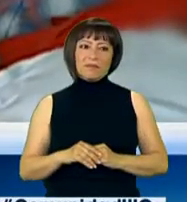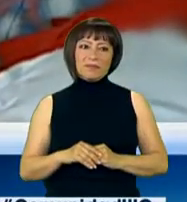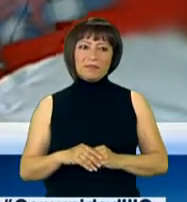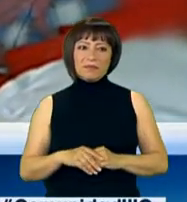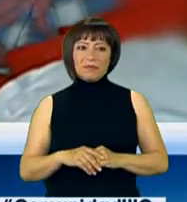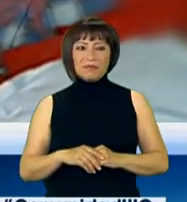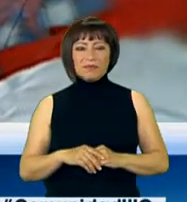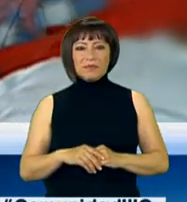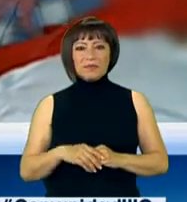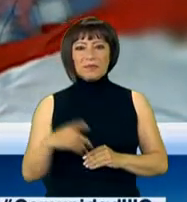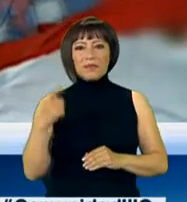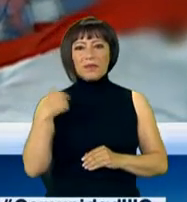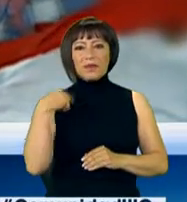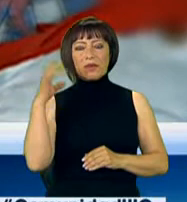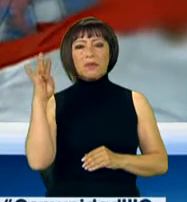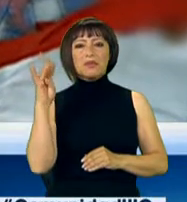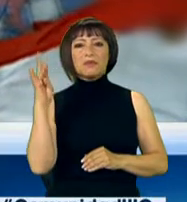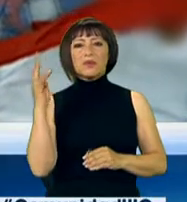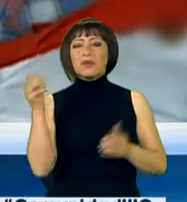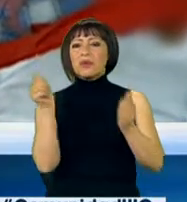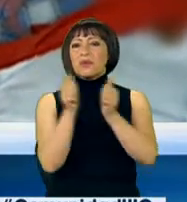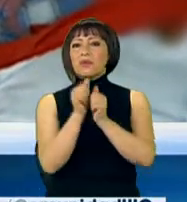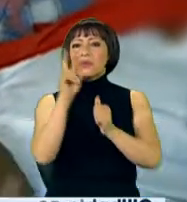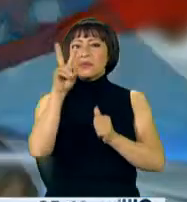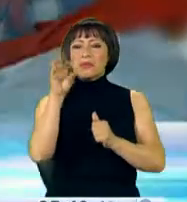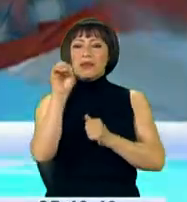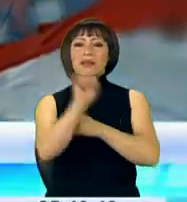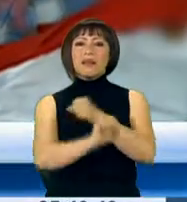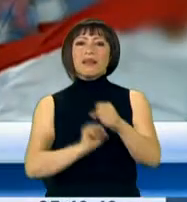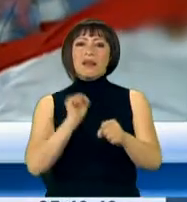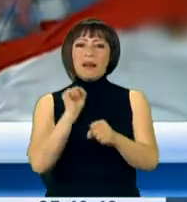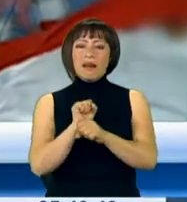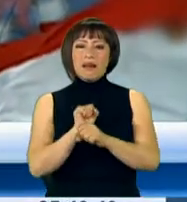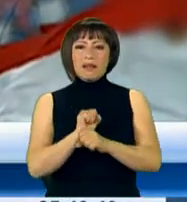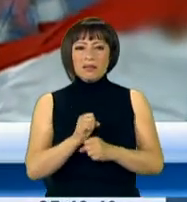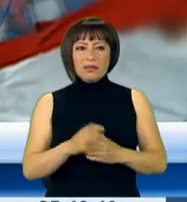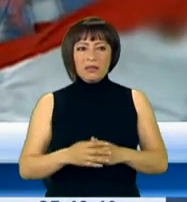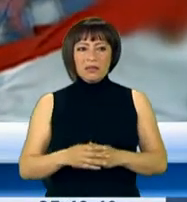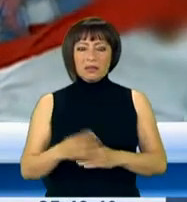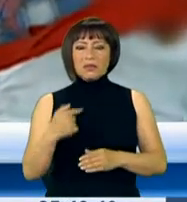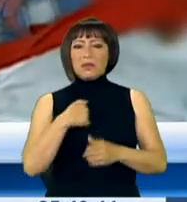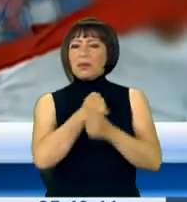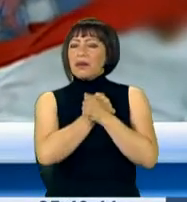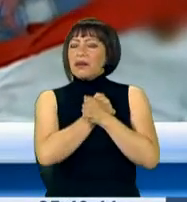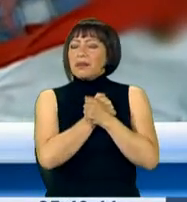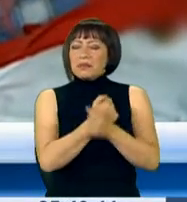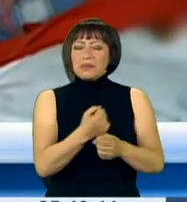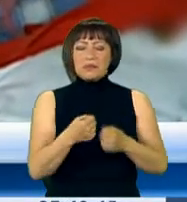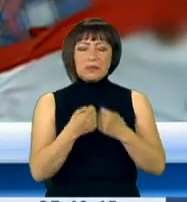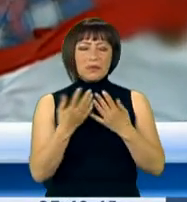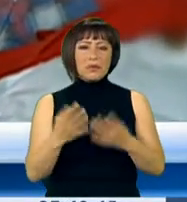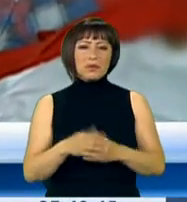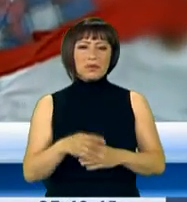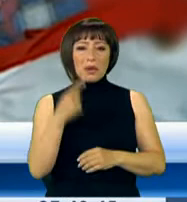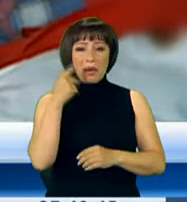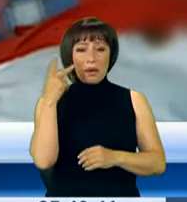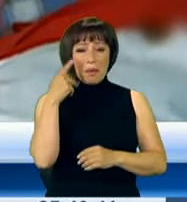Yo con mi esposo vivo 20 años ya. Le quiero demasiado, le amo porque es el padre de mis